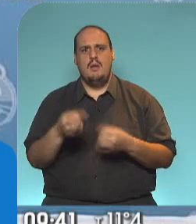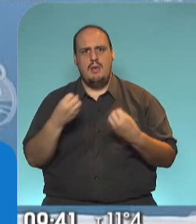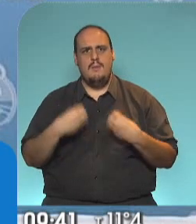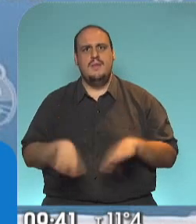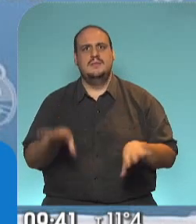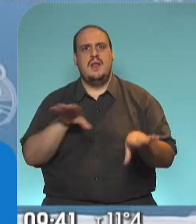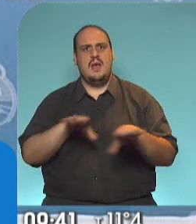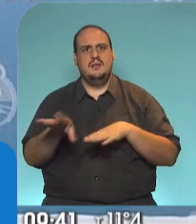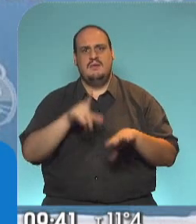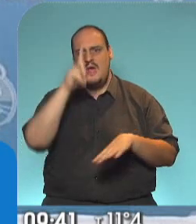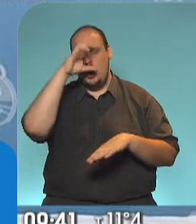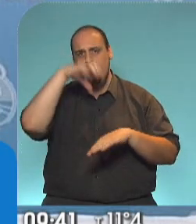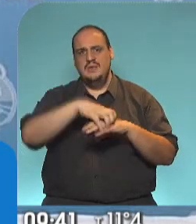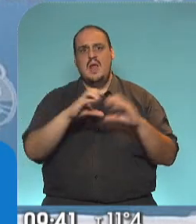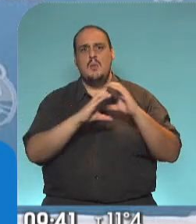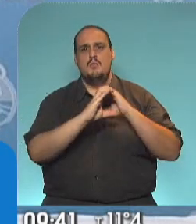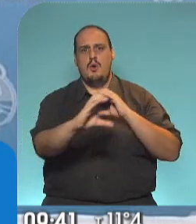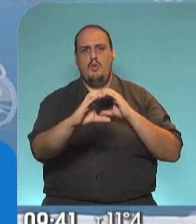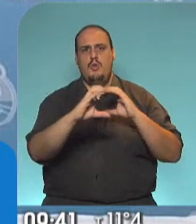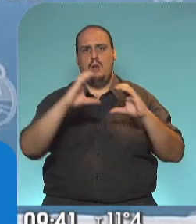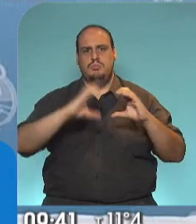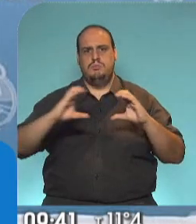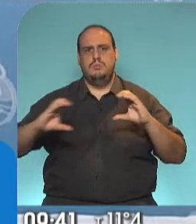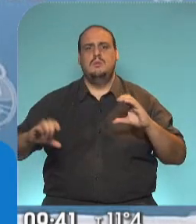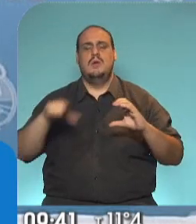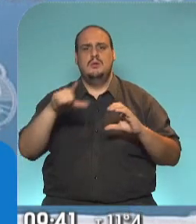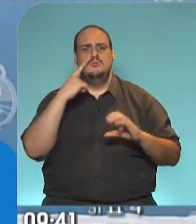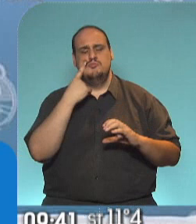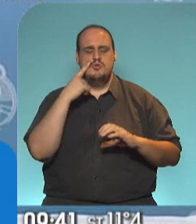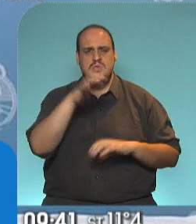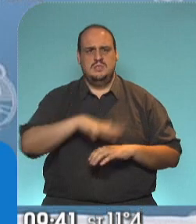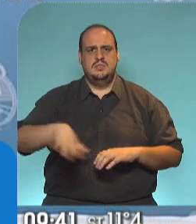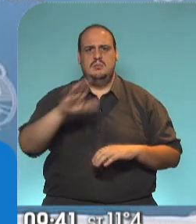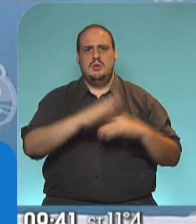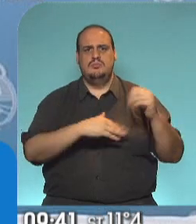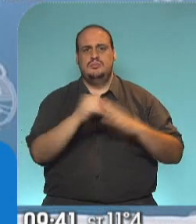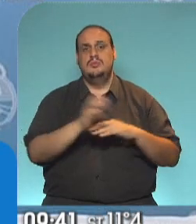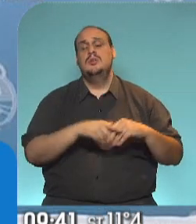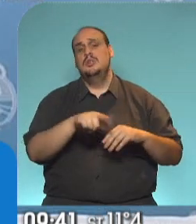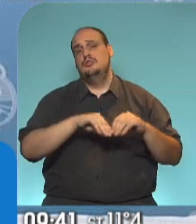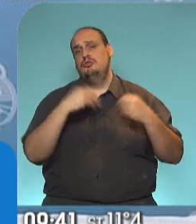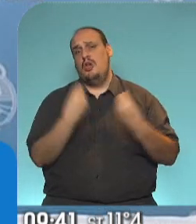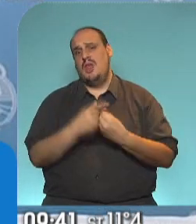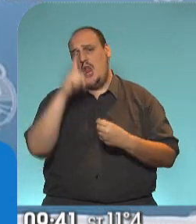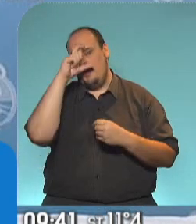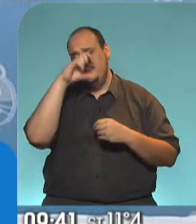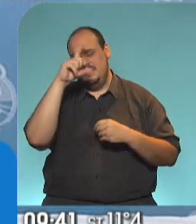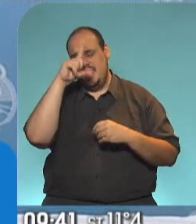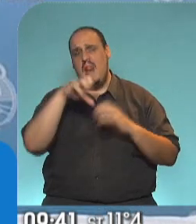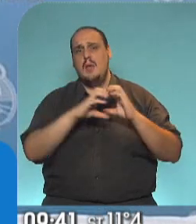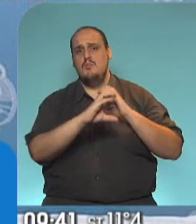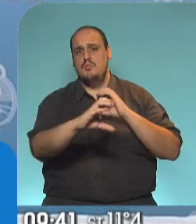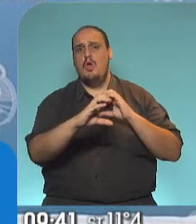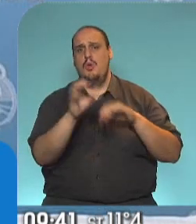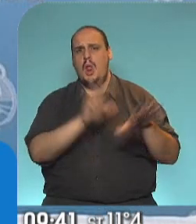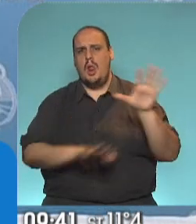del hospital modular que está en ese municipio forma parte de dos y hospitales modulares en el territorio nacional que